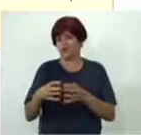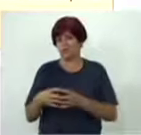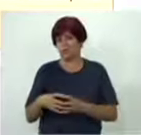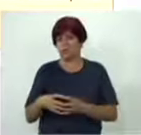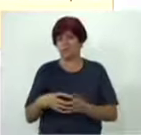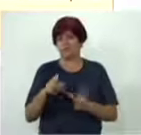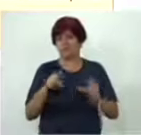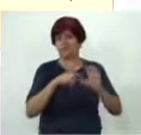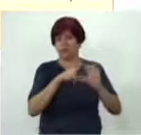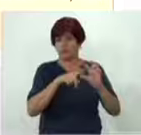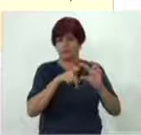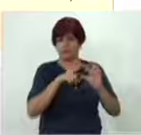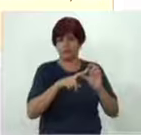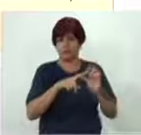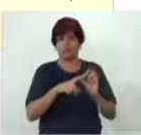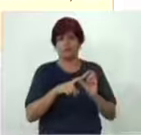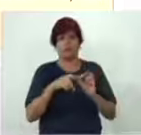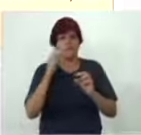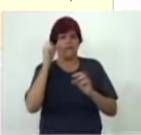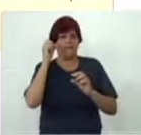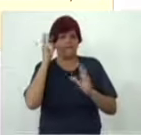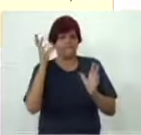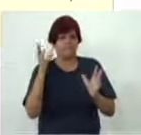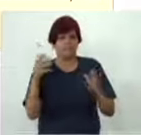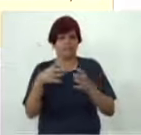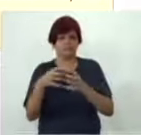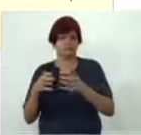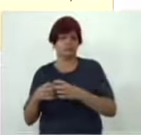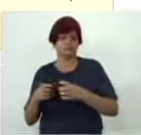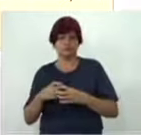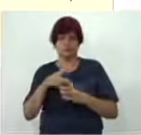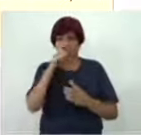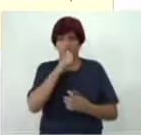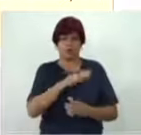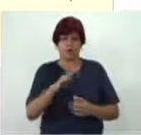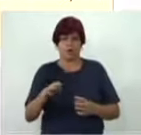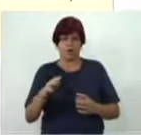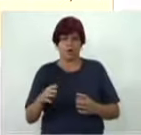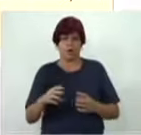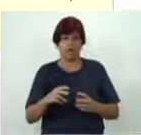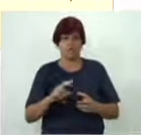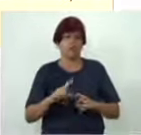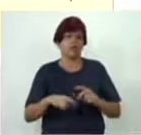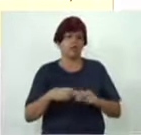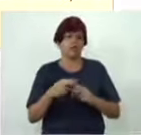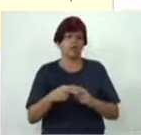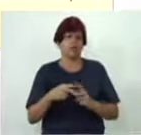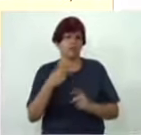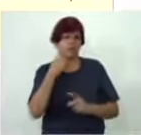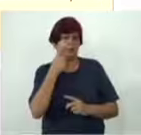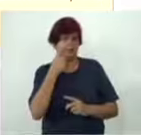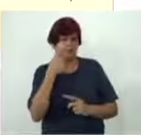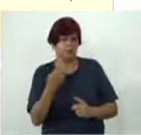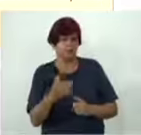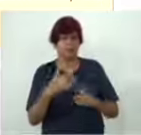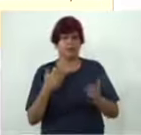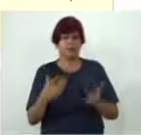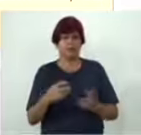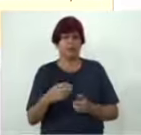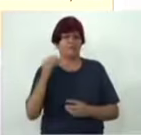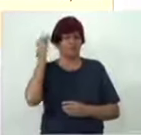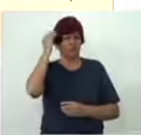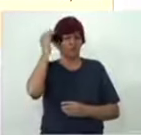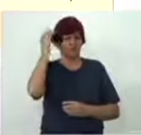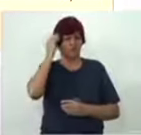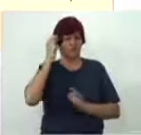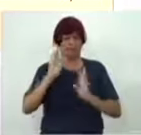Es un contenido que a partir de toda la experiencia acumulada por los niños acerca de las acciones perceptuales, o sea, las acciones del